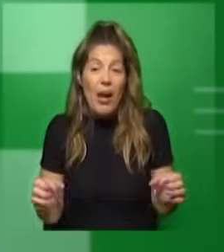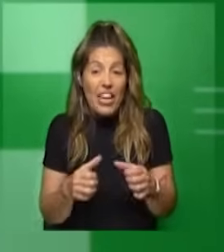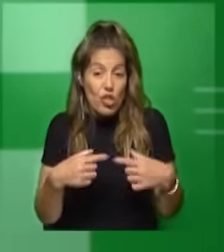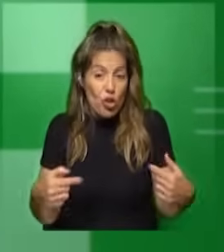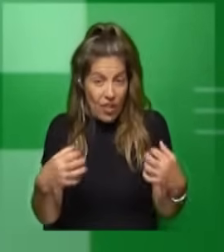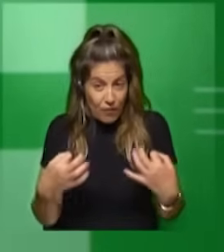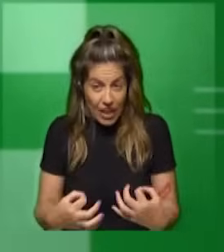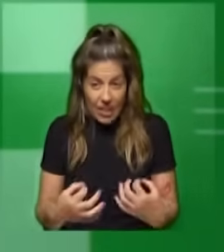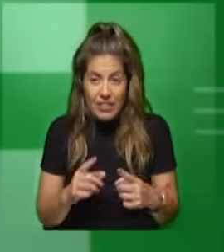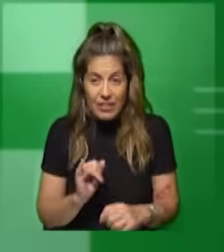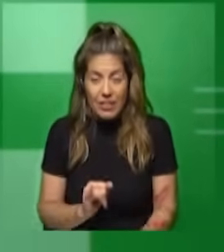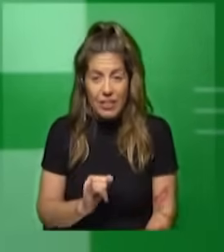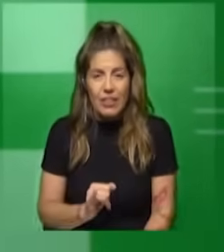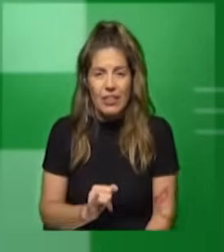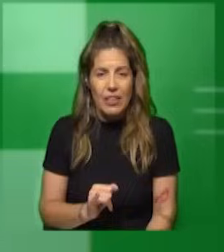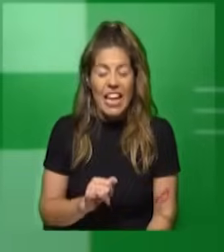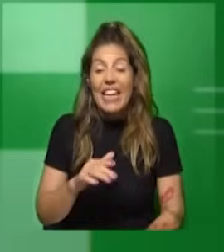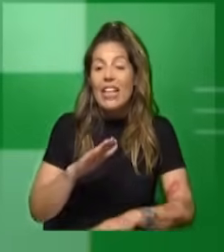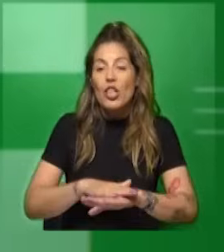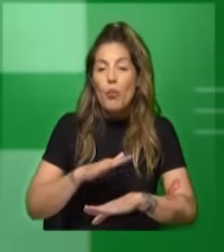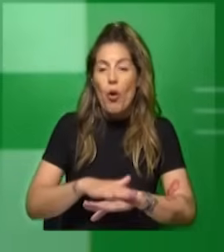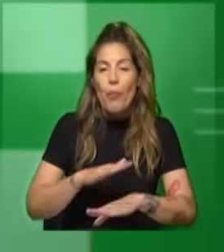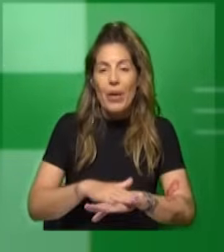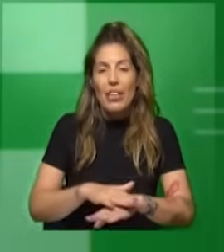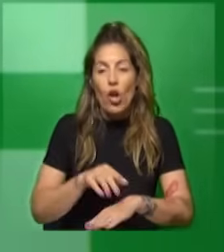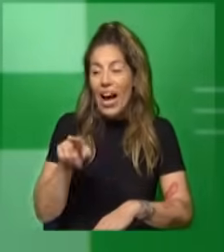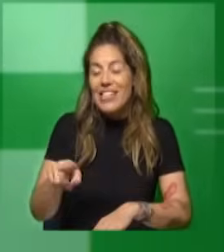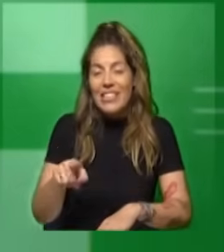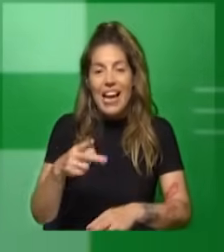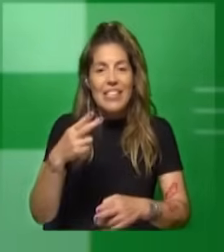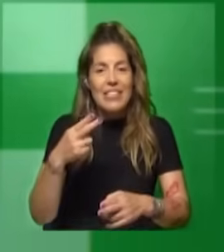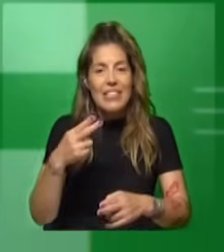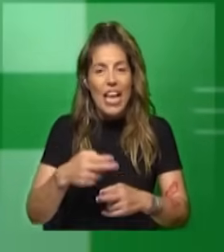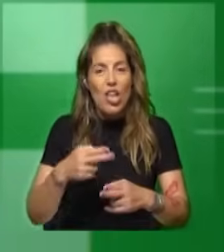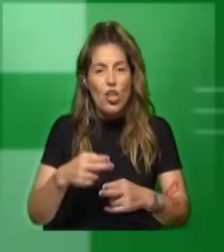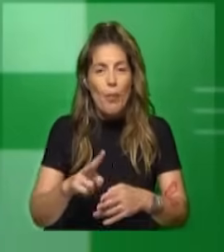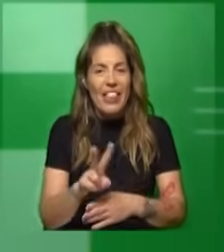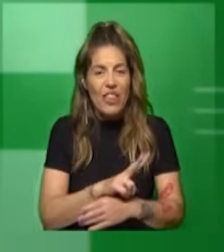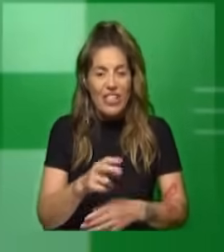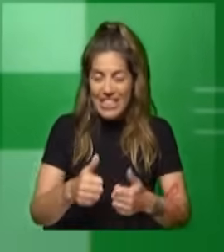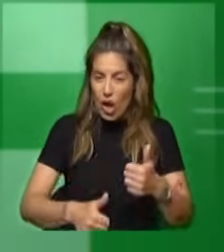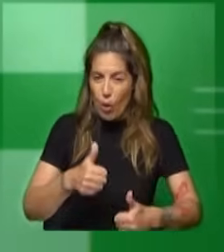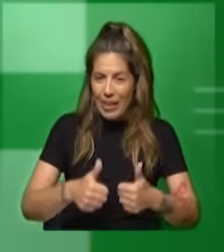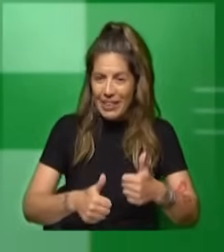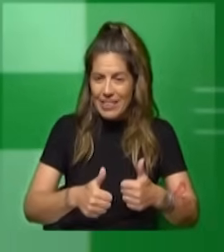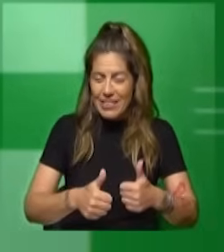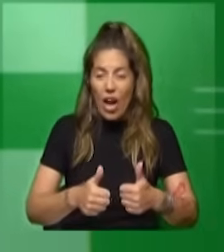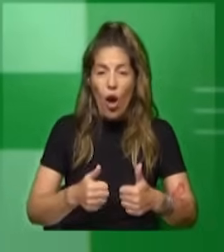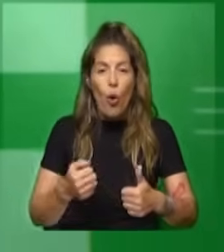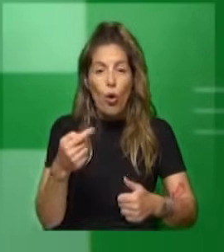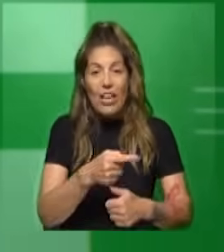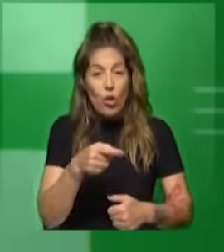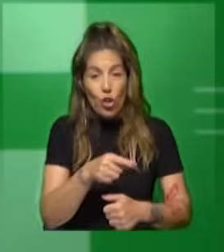bien. En este momento, lo que allá se llama el antitrust, la defensa de la competencia, hay un caso contra